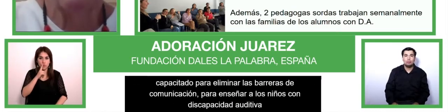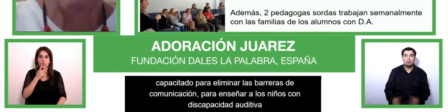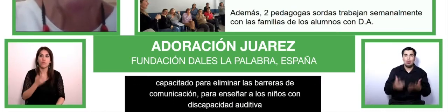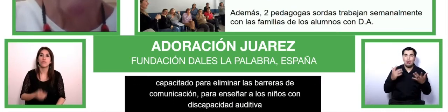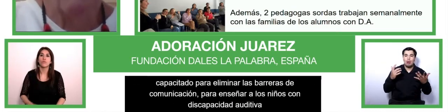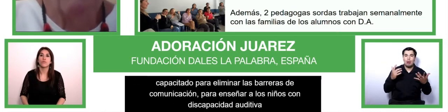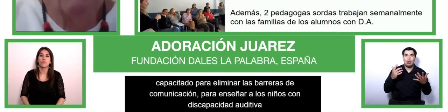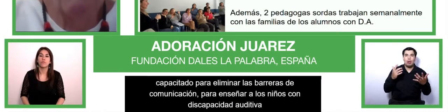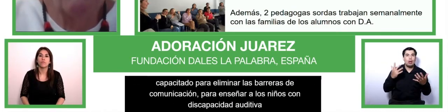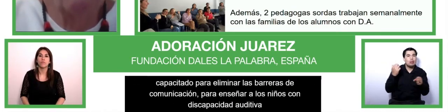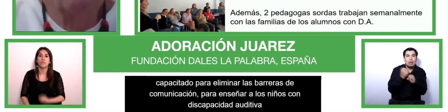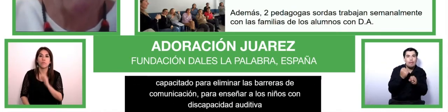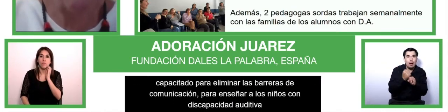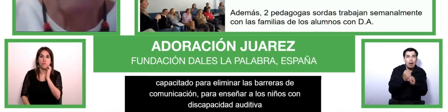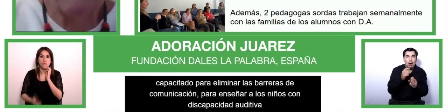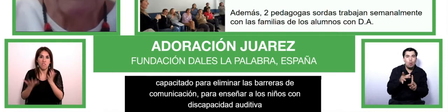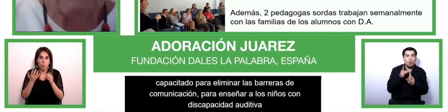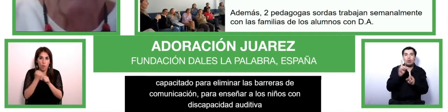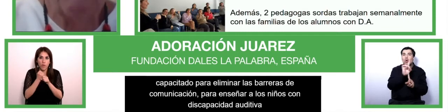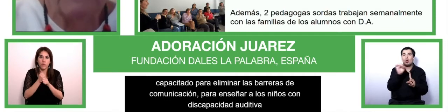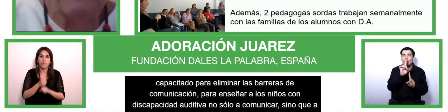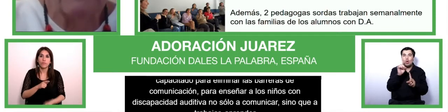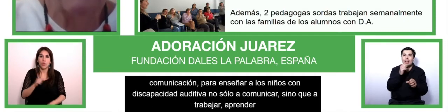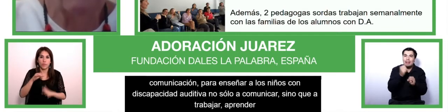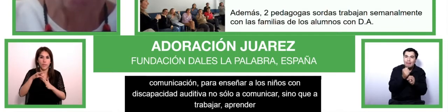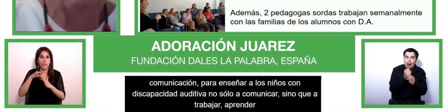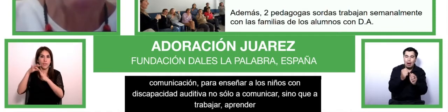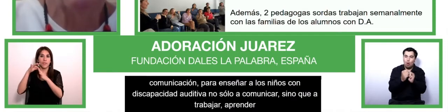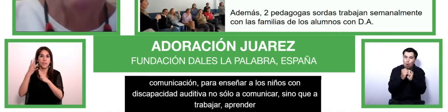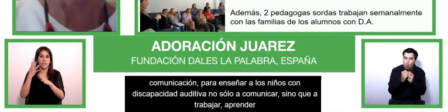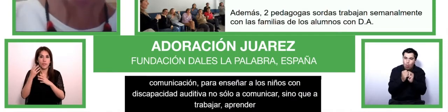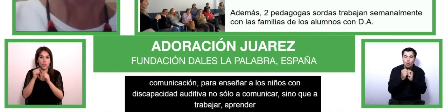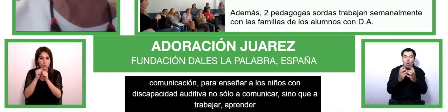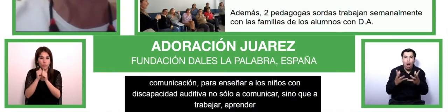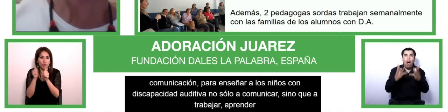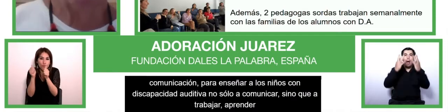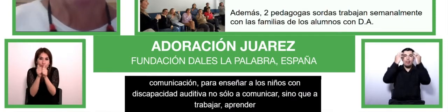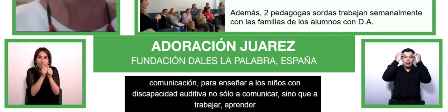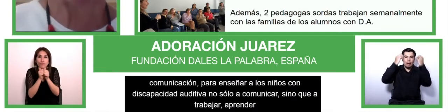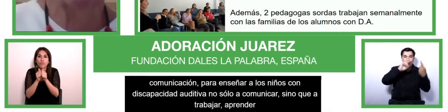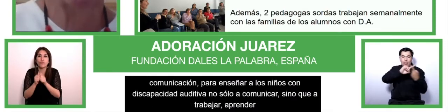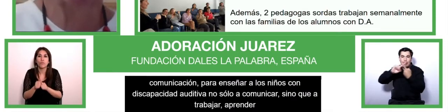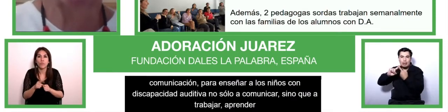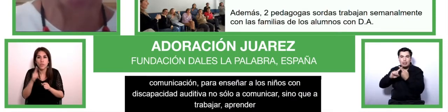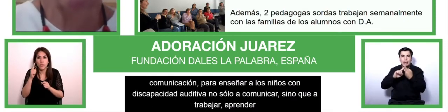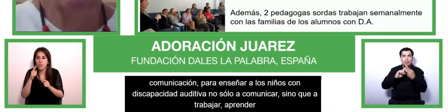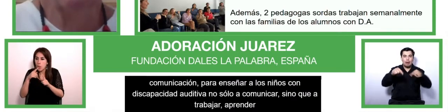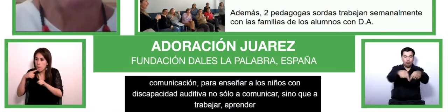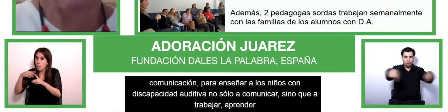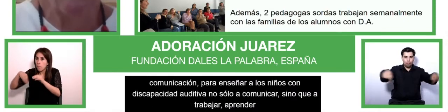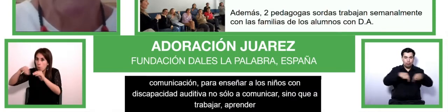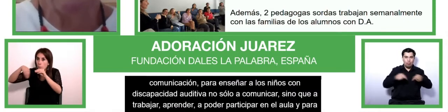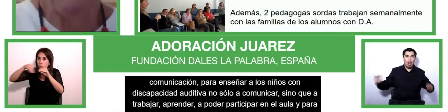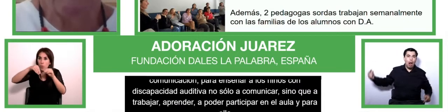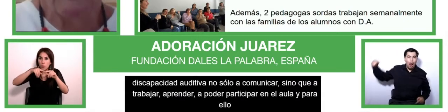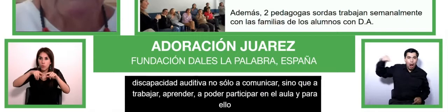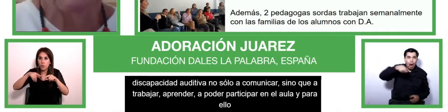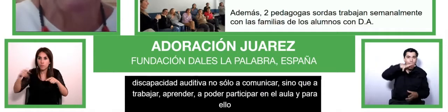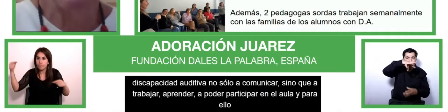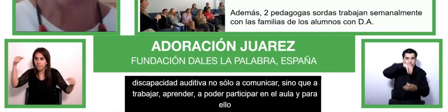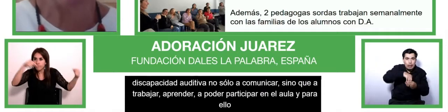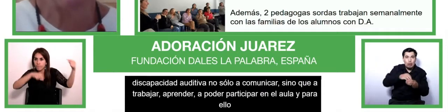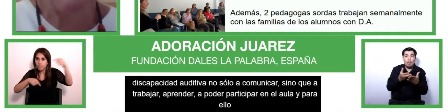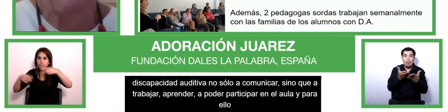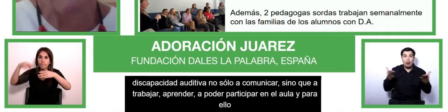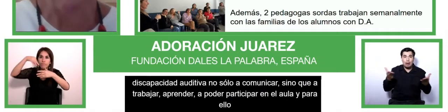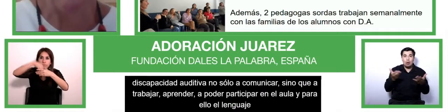aprender, a poder participar en el aula. Y para ello dominan el lenguaje bimodal,